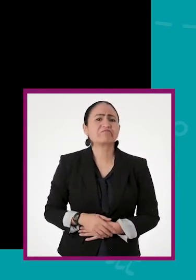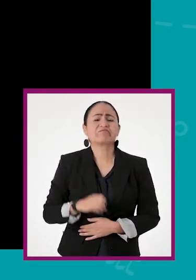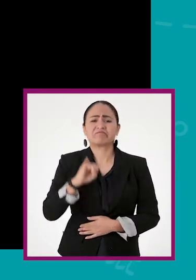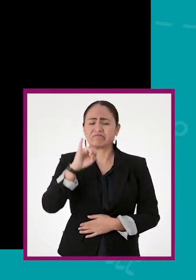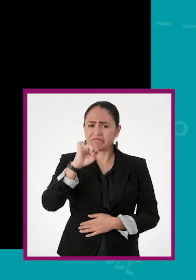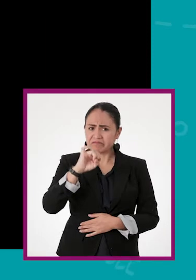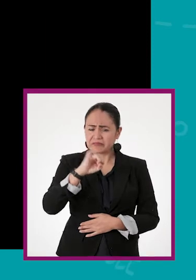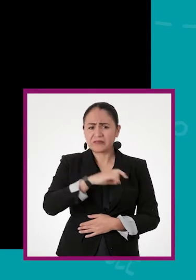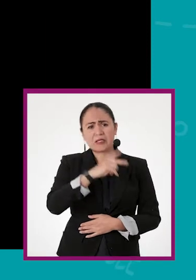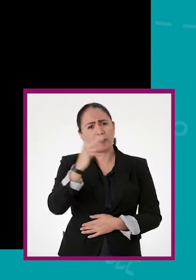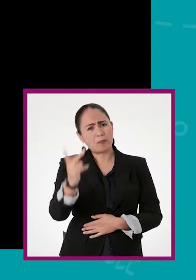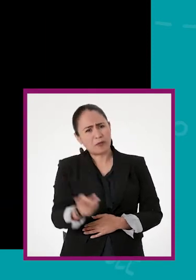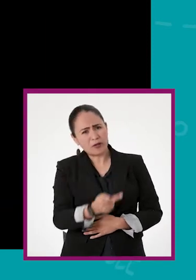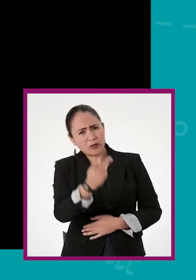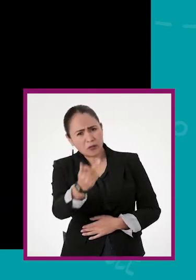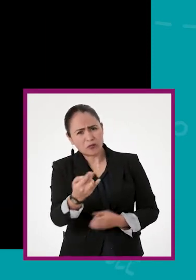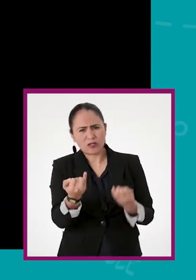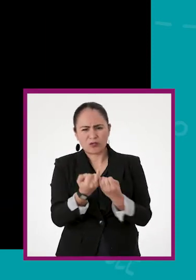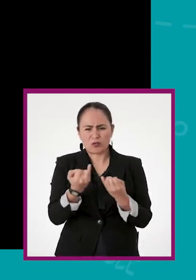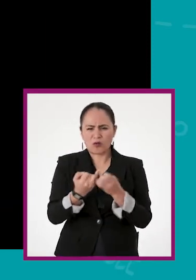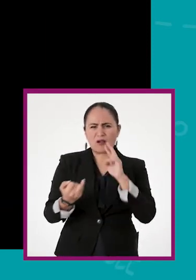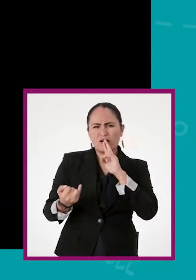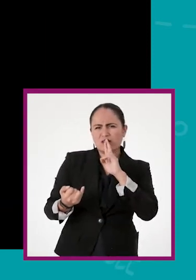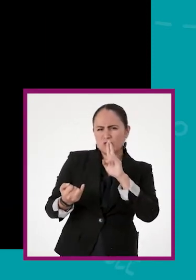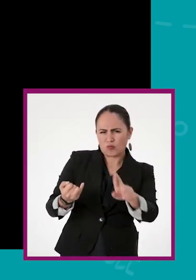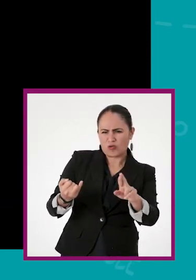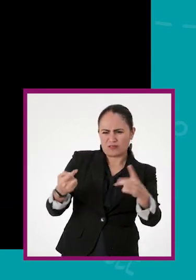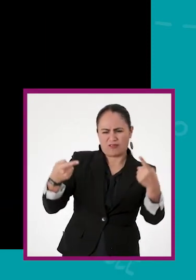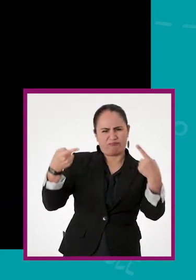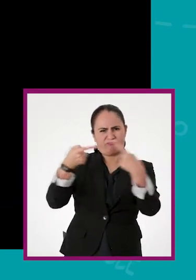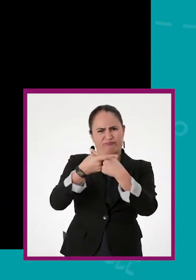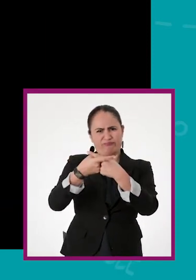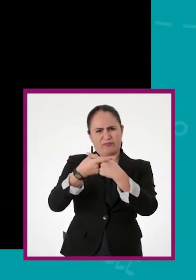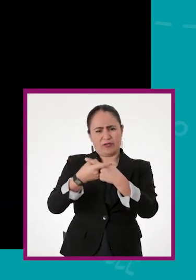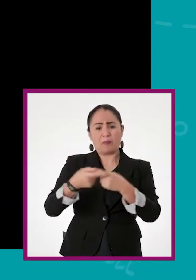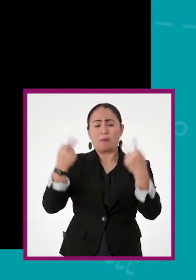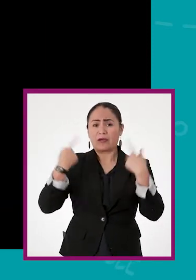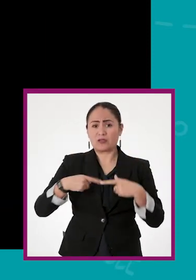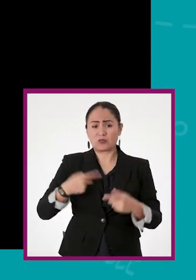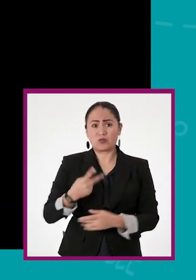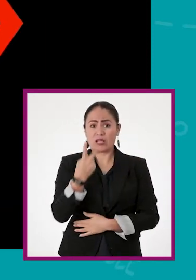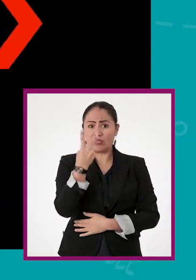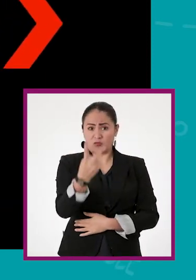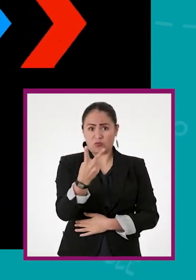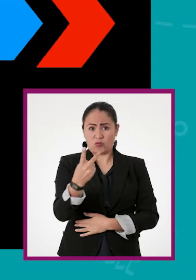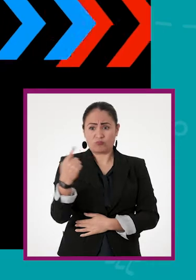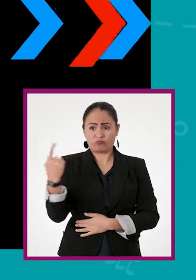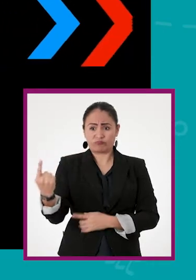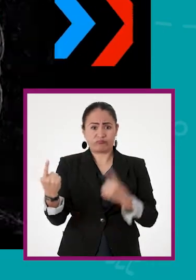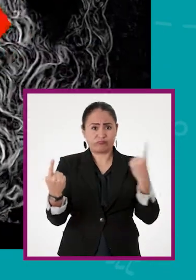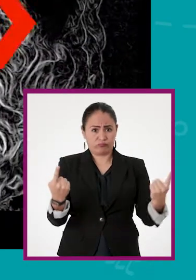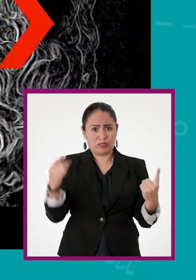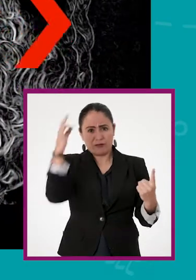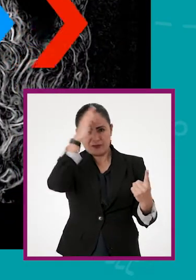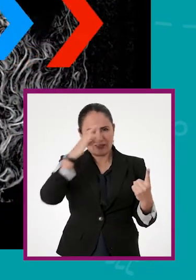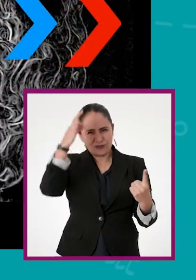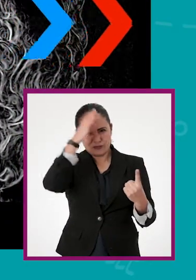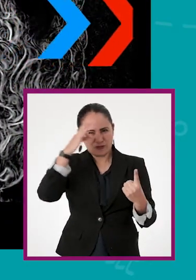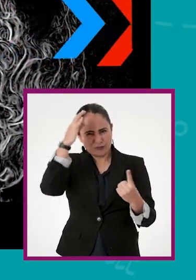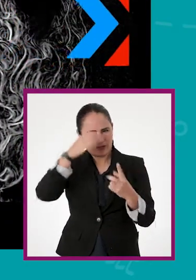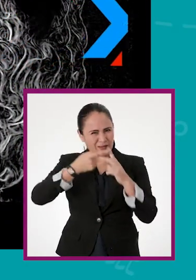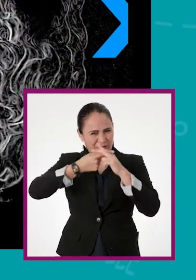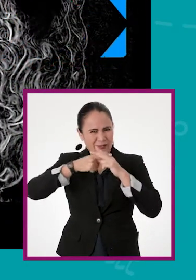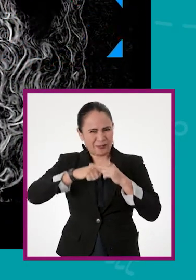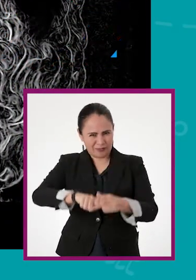su manera de plantearla y por sus respuestas diametralmente opuestas, dos pensadores marcaron todo el desarrollo de la filosofía